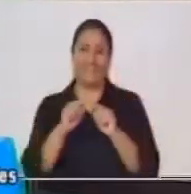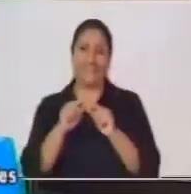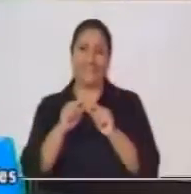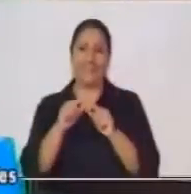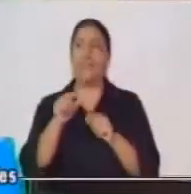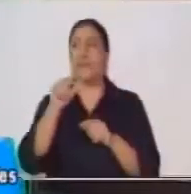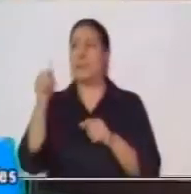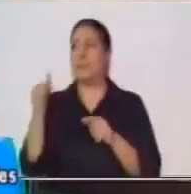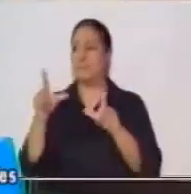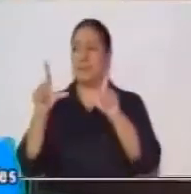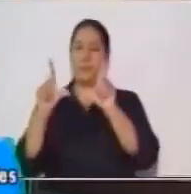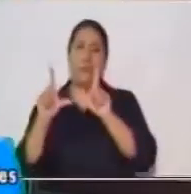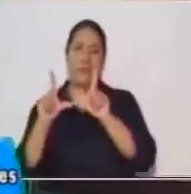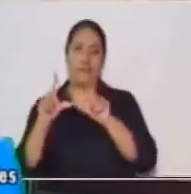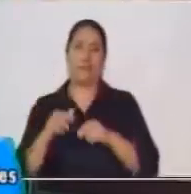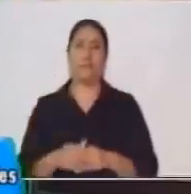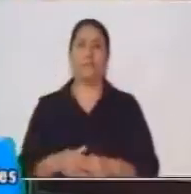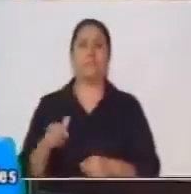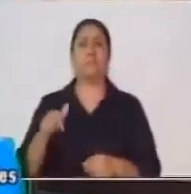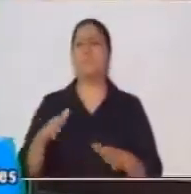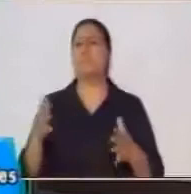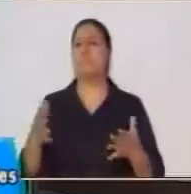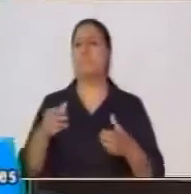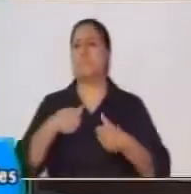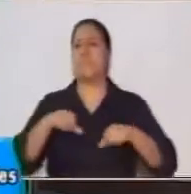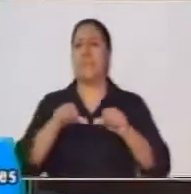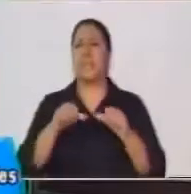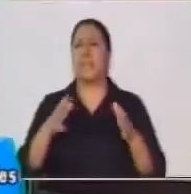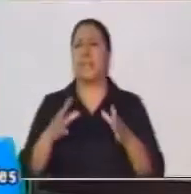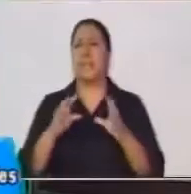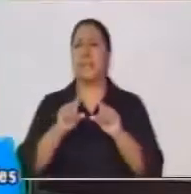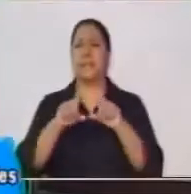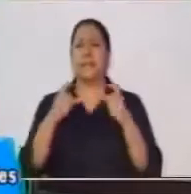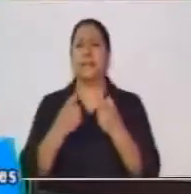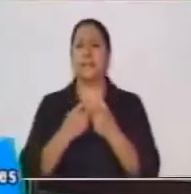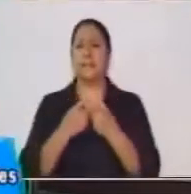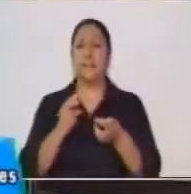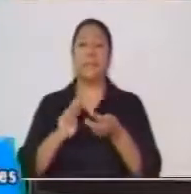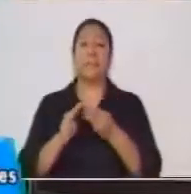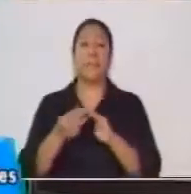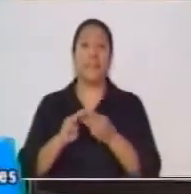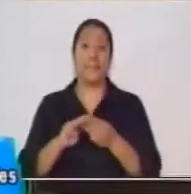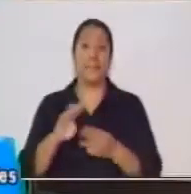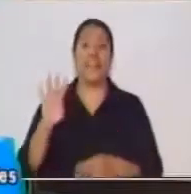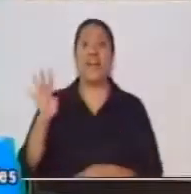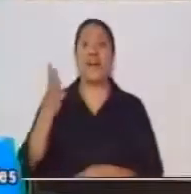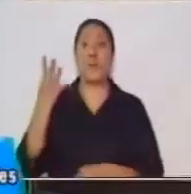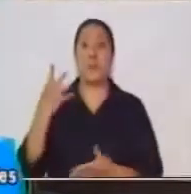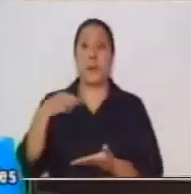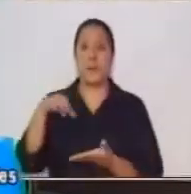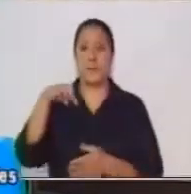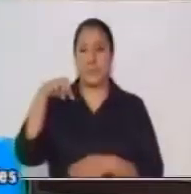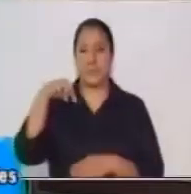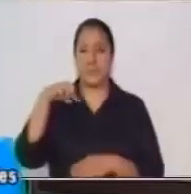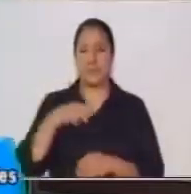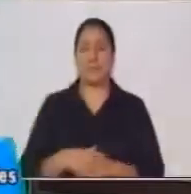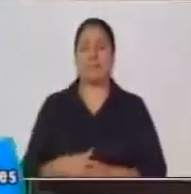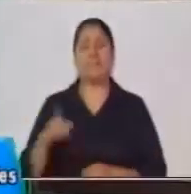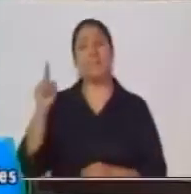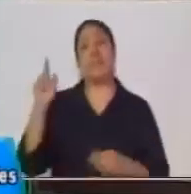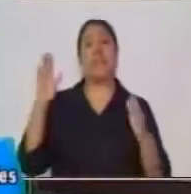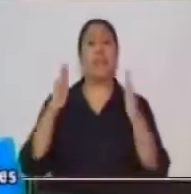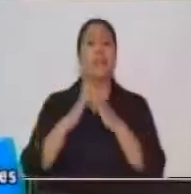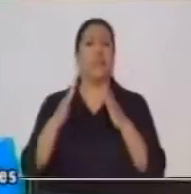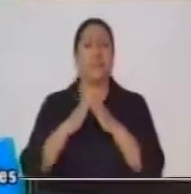cuadriláteros. ¿Para qué área? Para el área de matemática para el grado de cuarto primario. Si en casa hay